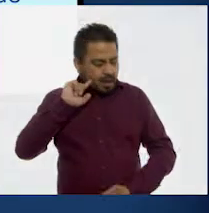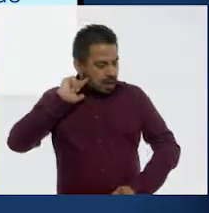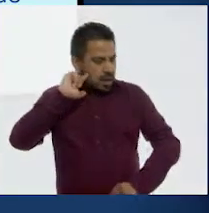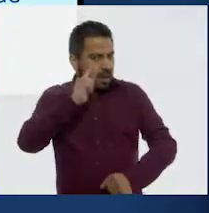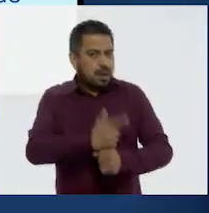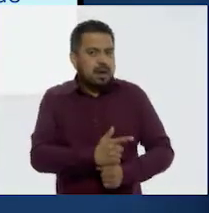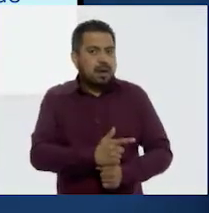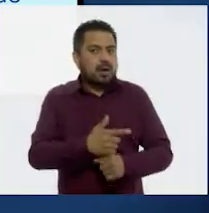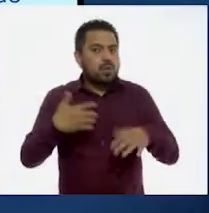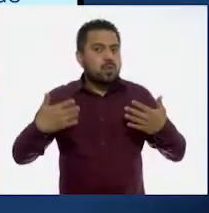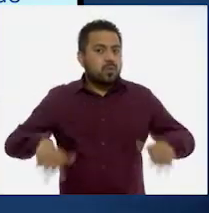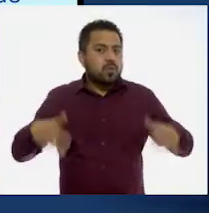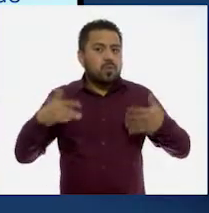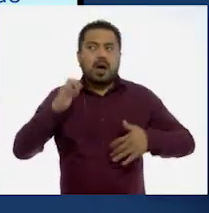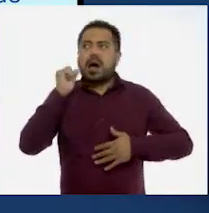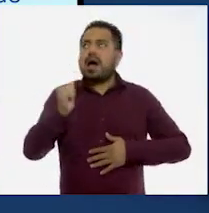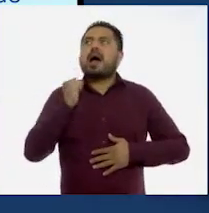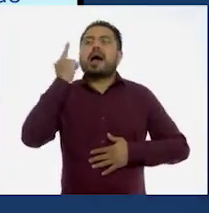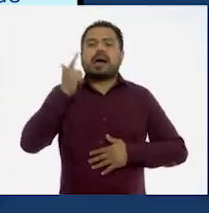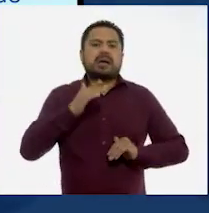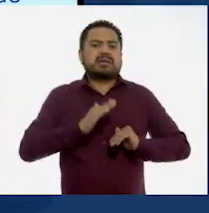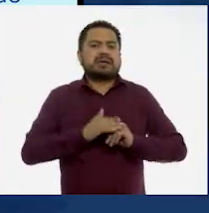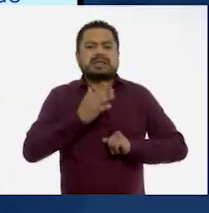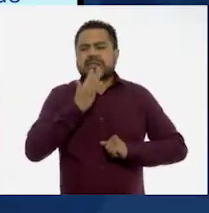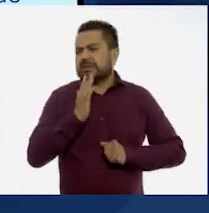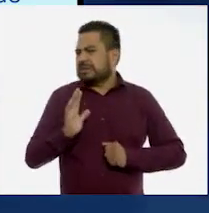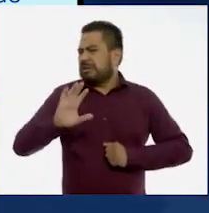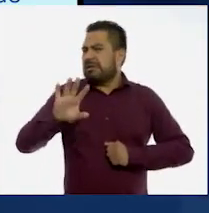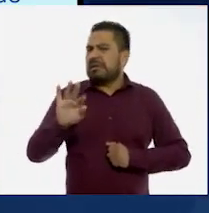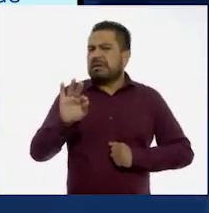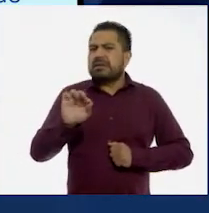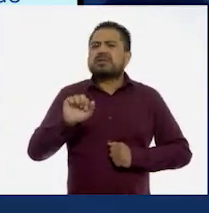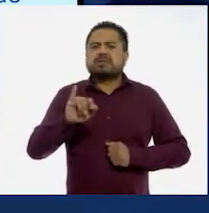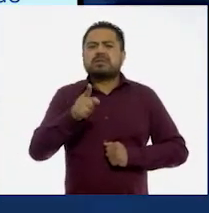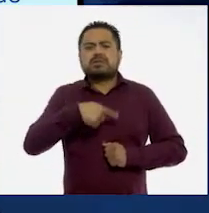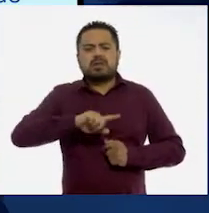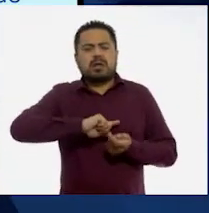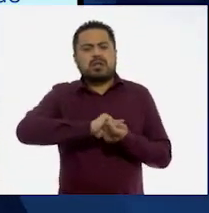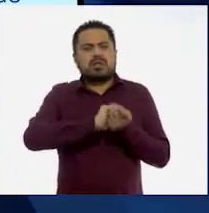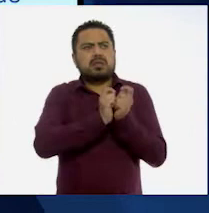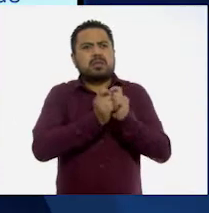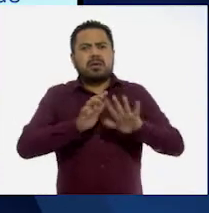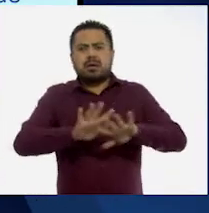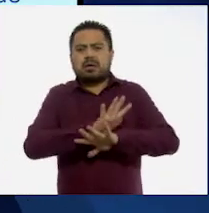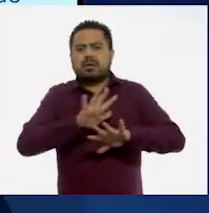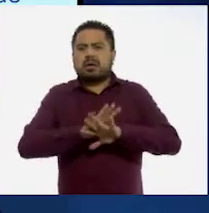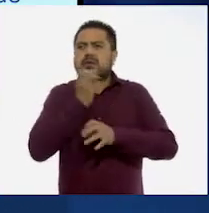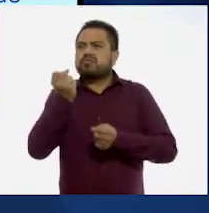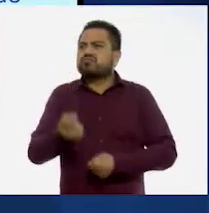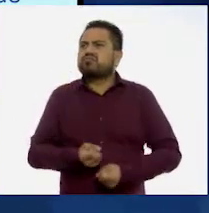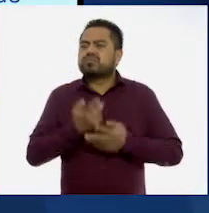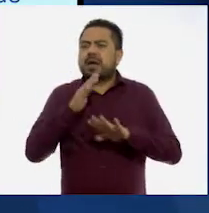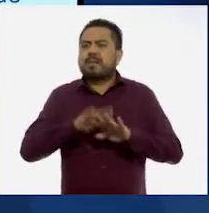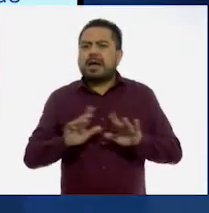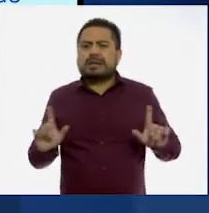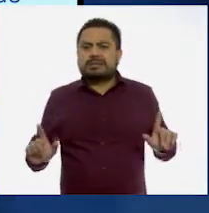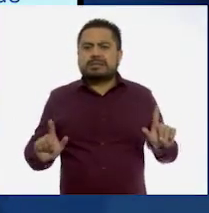que realmente es algo muy sencillo y que fuimos transformando pues una frase muy